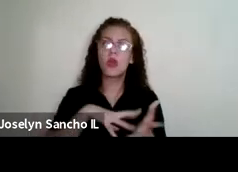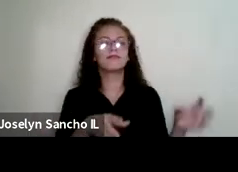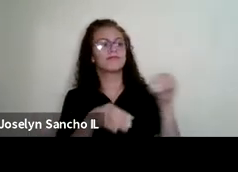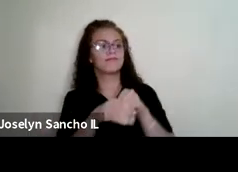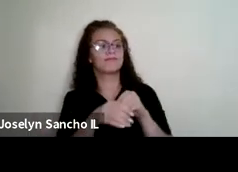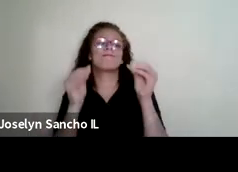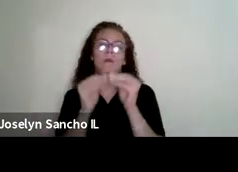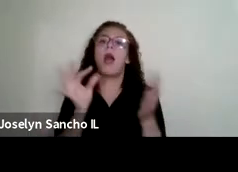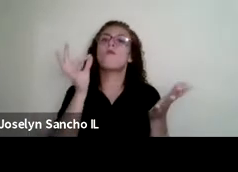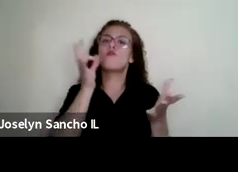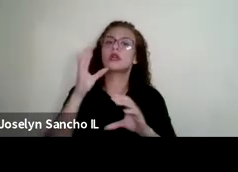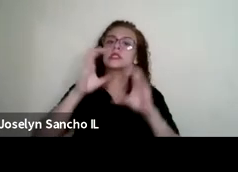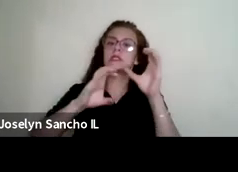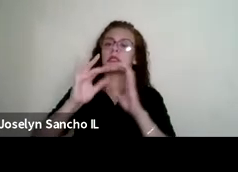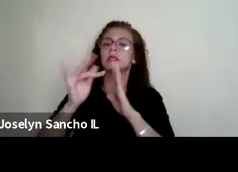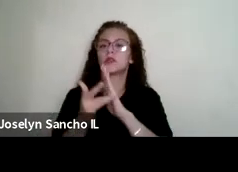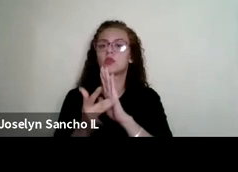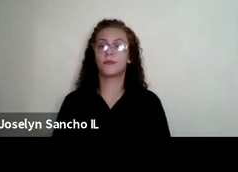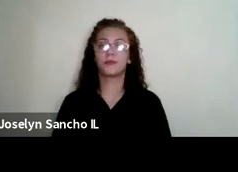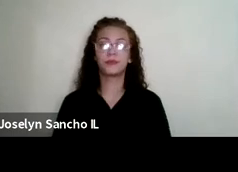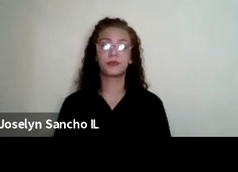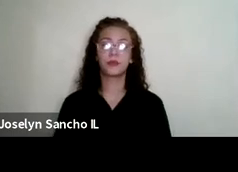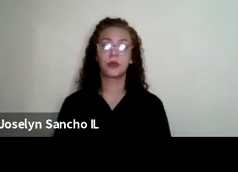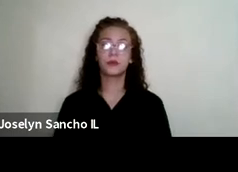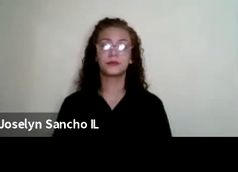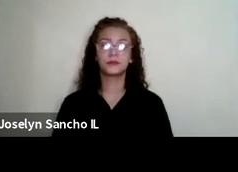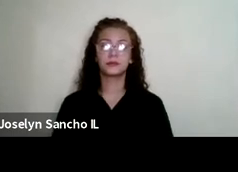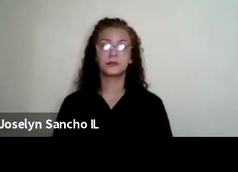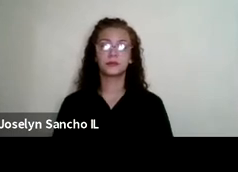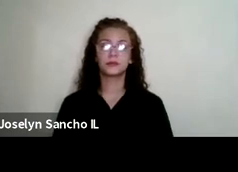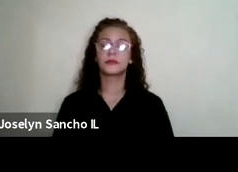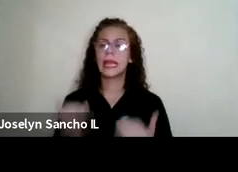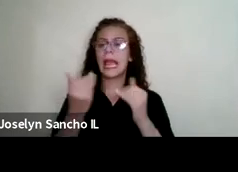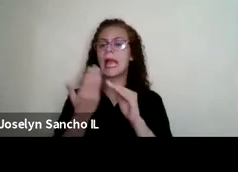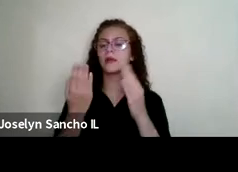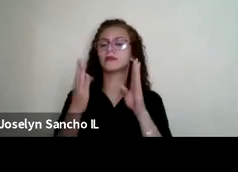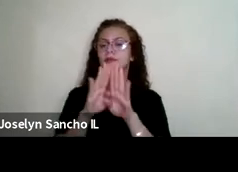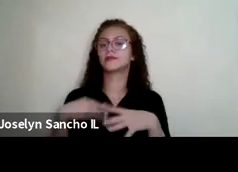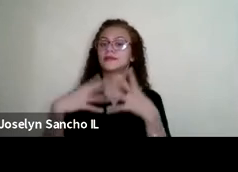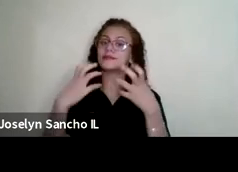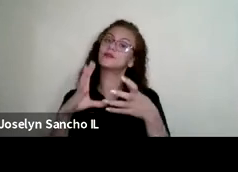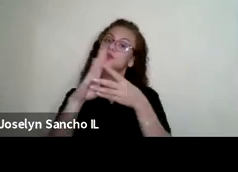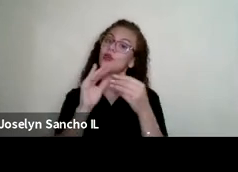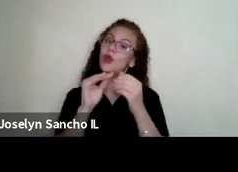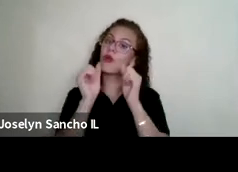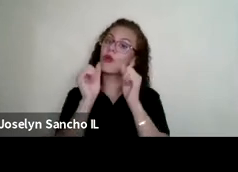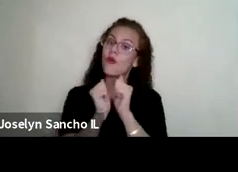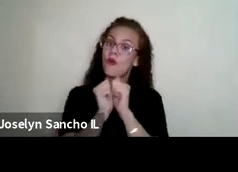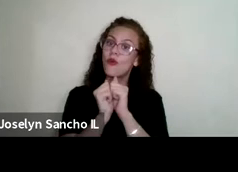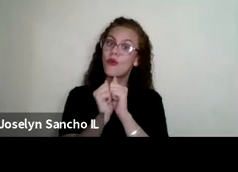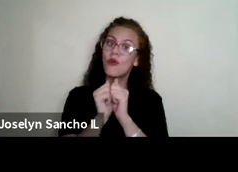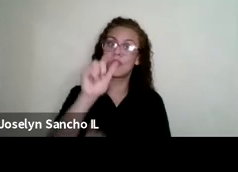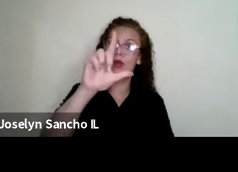en la ciencia y la tecnología. Solo quiero, ya casi voy cerrando, quiero contarles el caso de